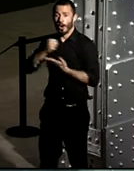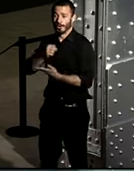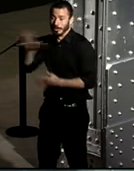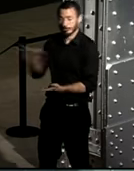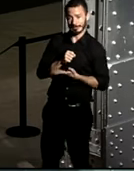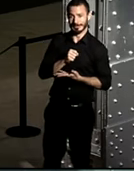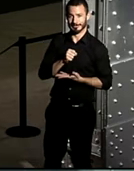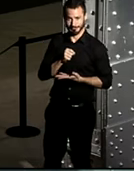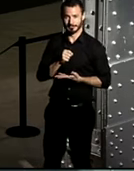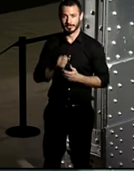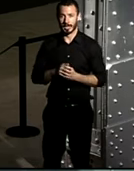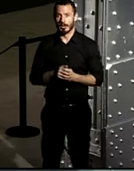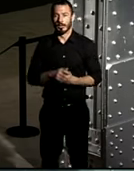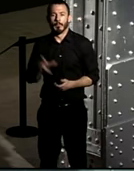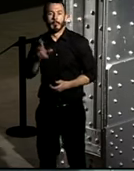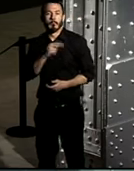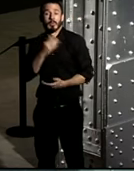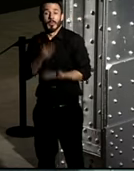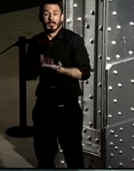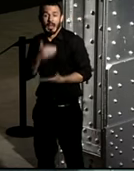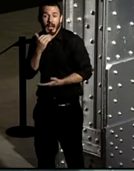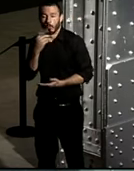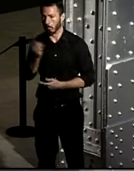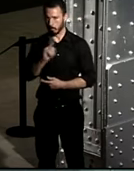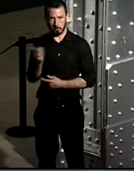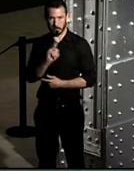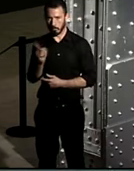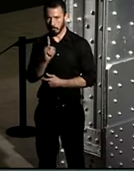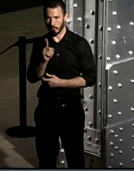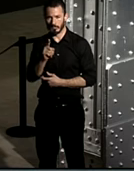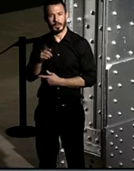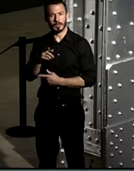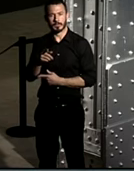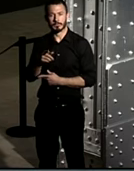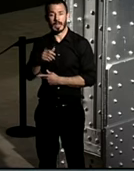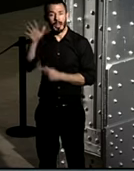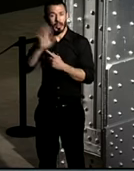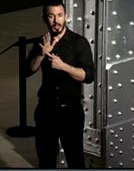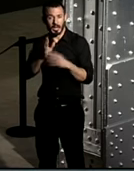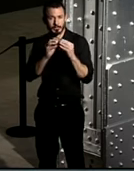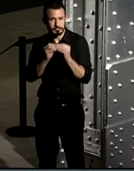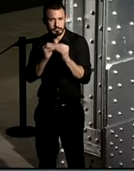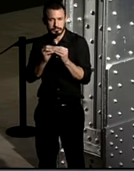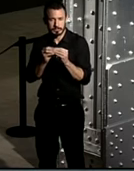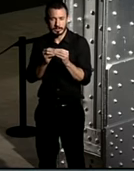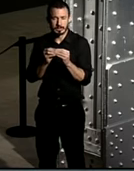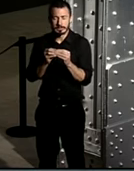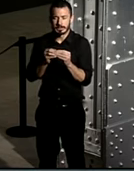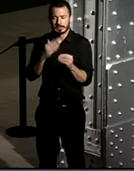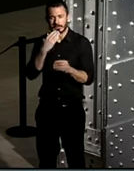luego tener o no tener un premio no demuestra absolutamente nada. Y este es un oficio en que cuanto más avanzas